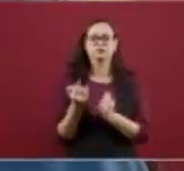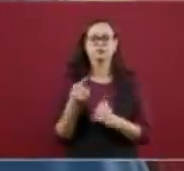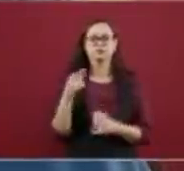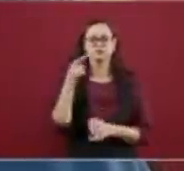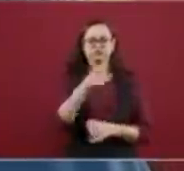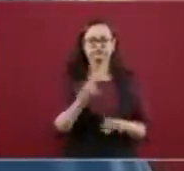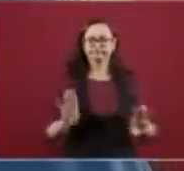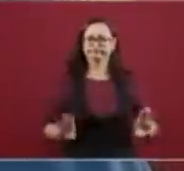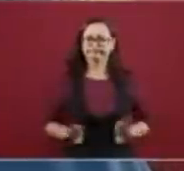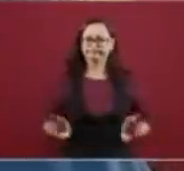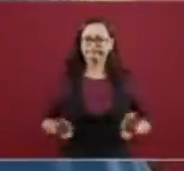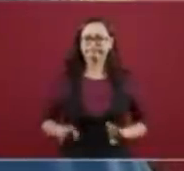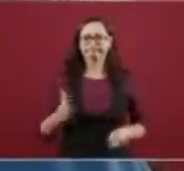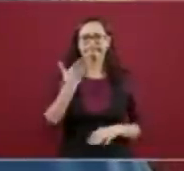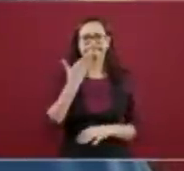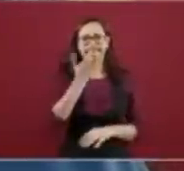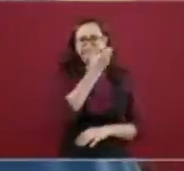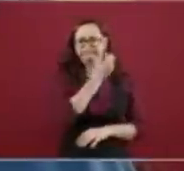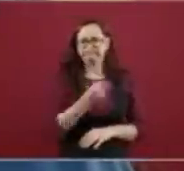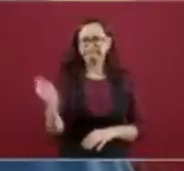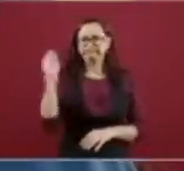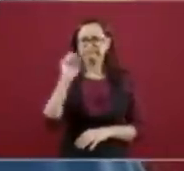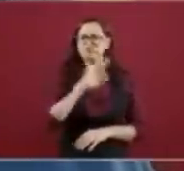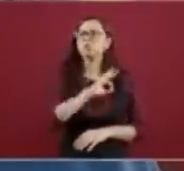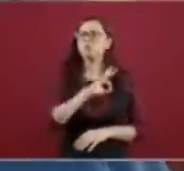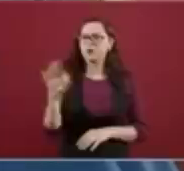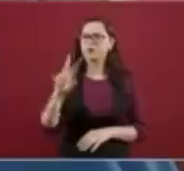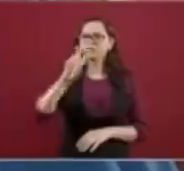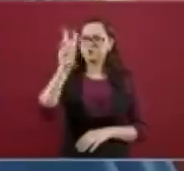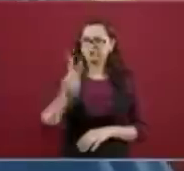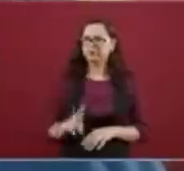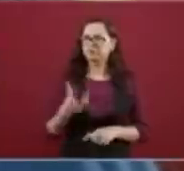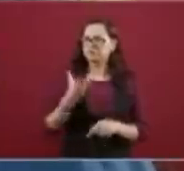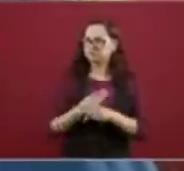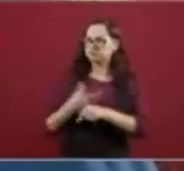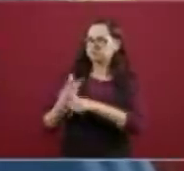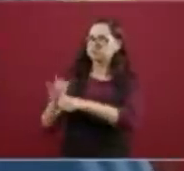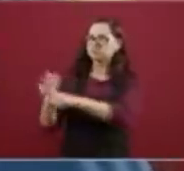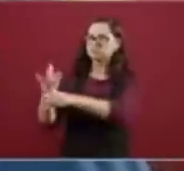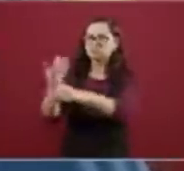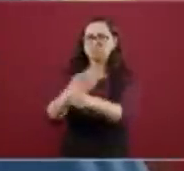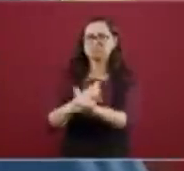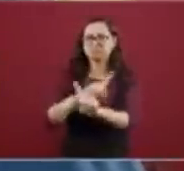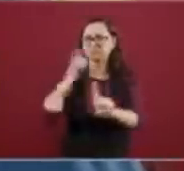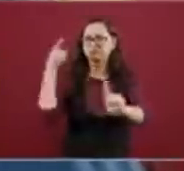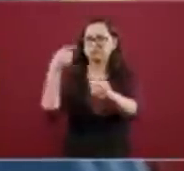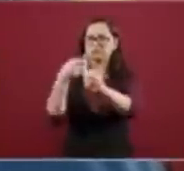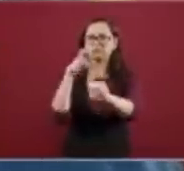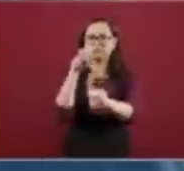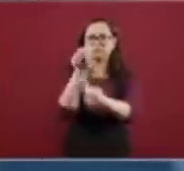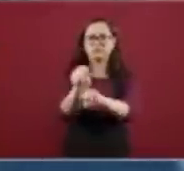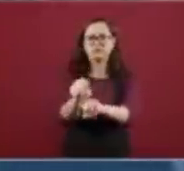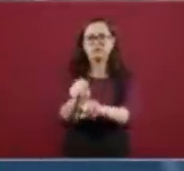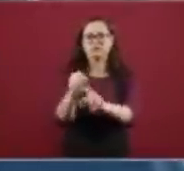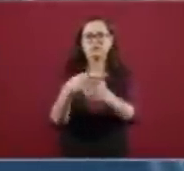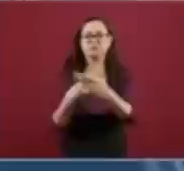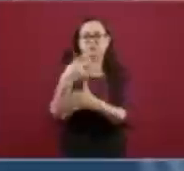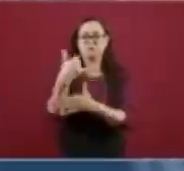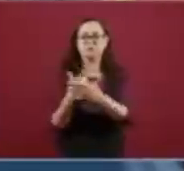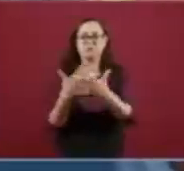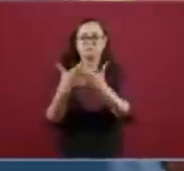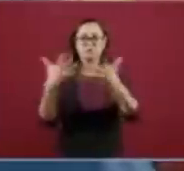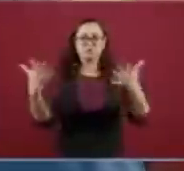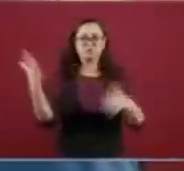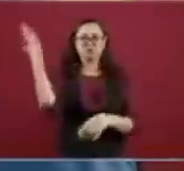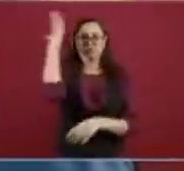talento puede articular todas estas realidades y poner en la cabeza de un proyecto tan grande a un